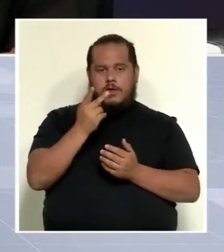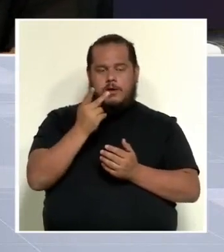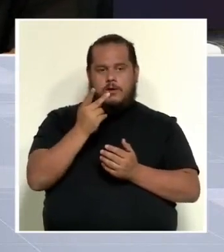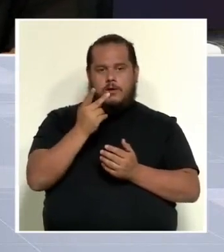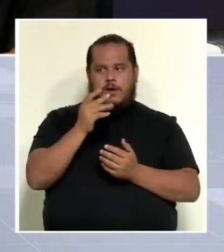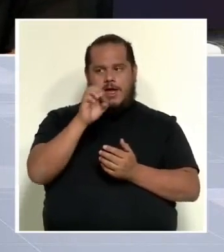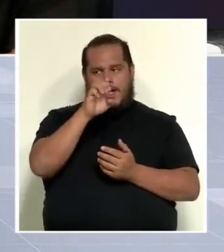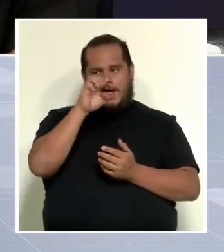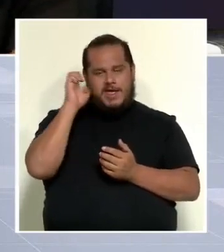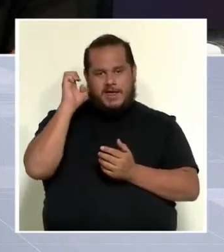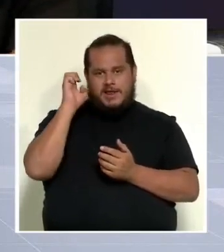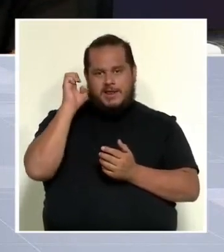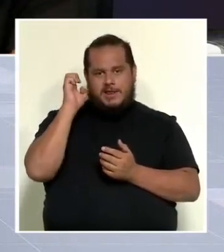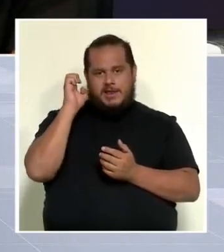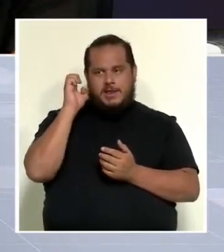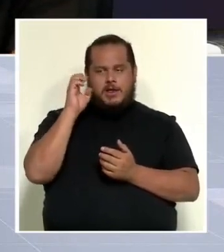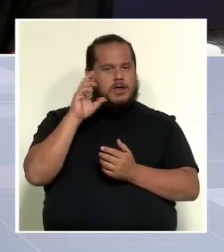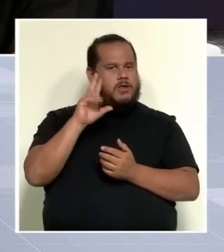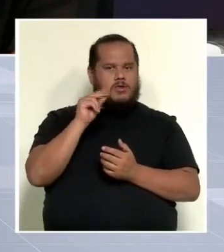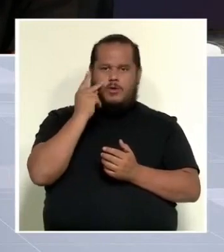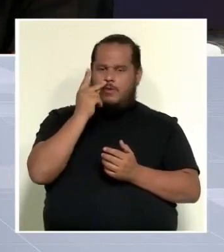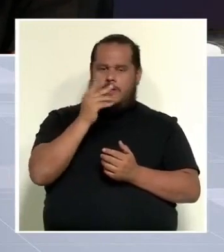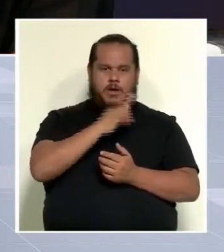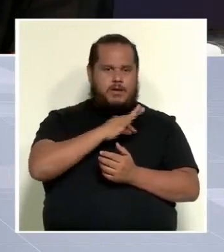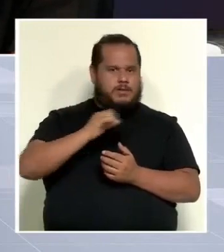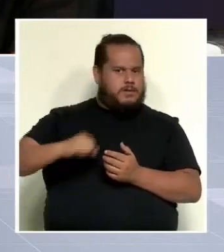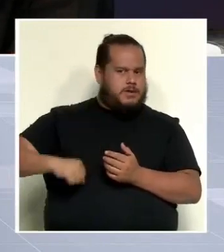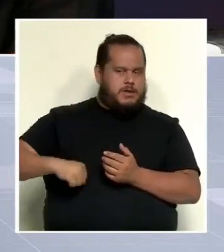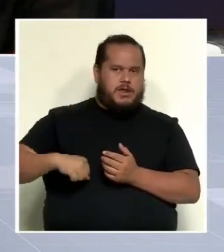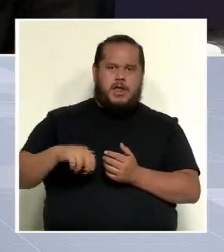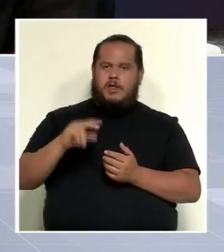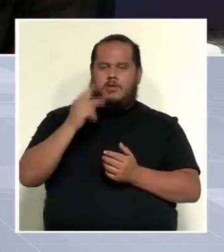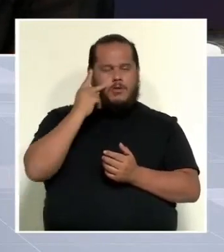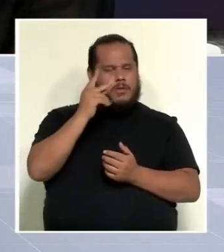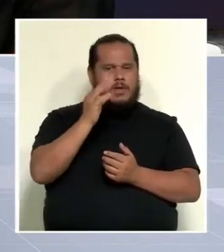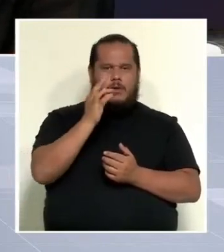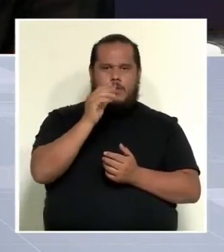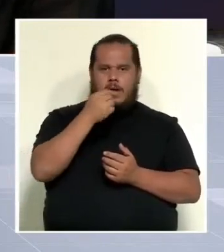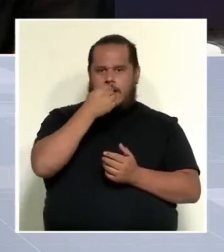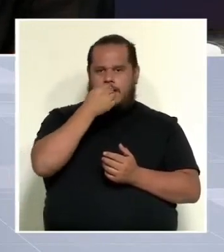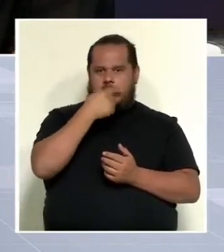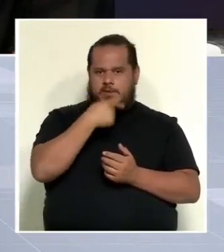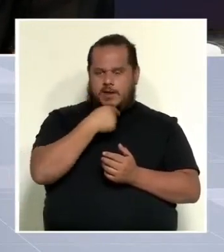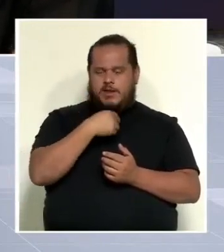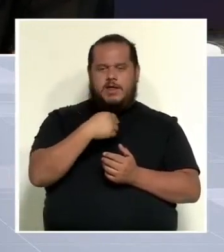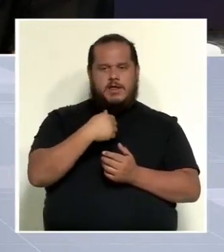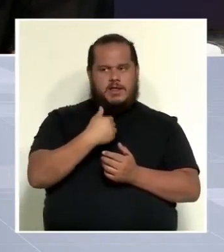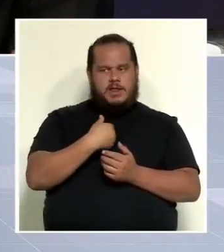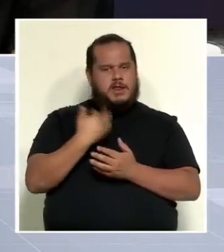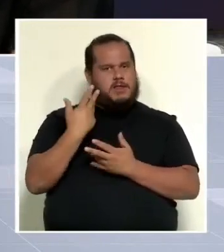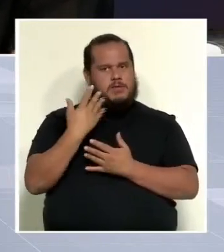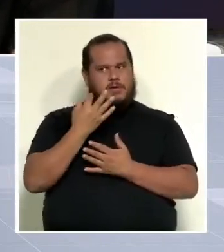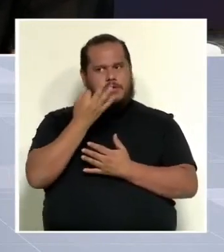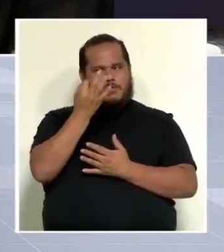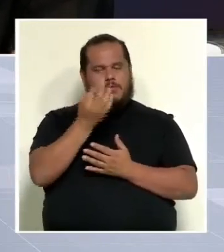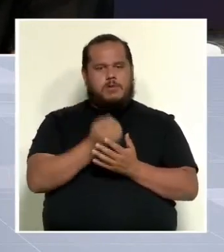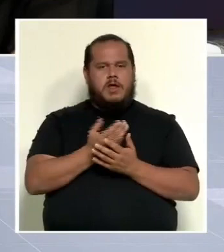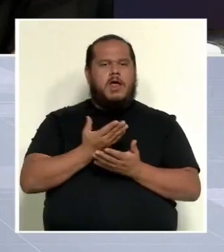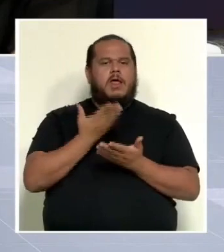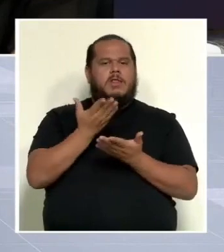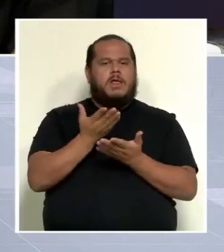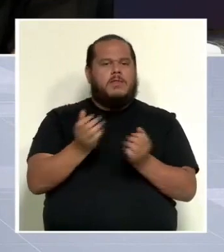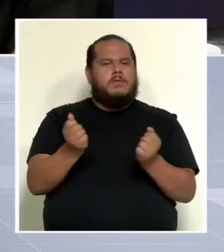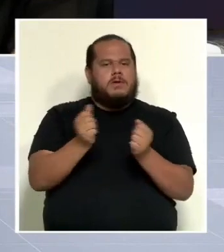don Eli Feinsack, a don Fabricio, incluso a don José María Villalta, que tienen aspiraciones a futuro, dando